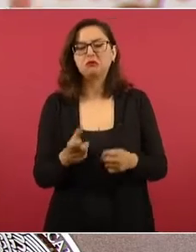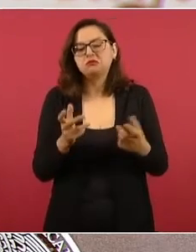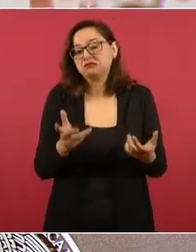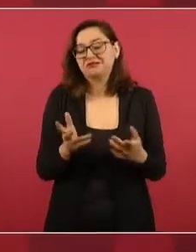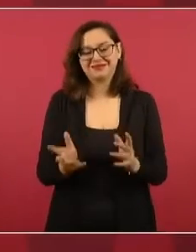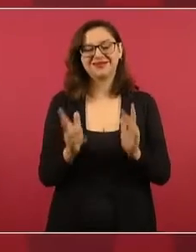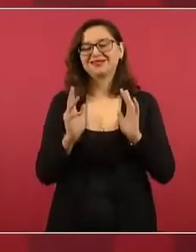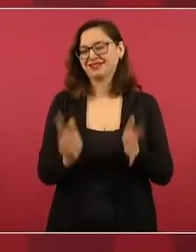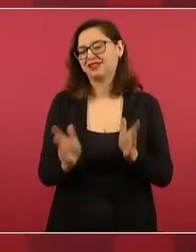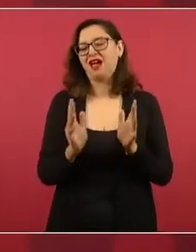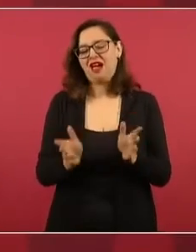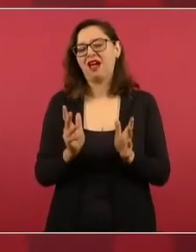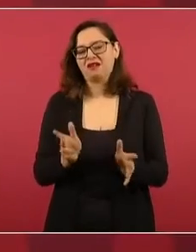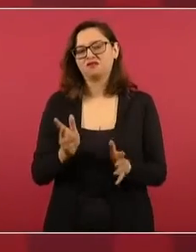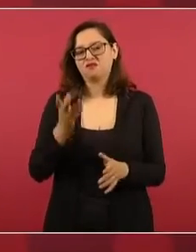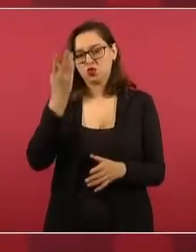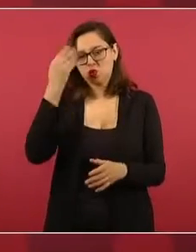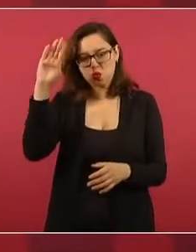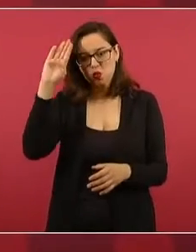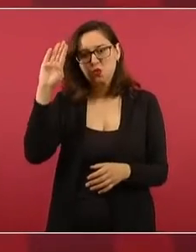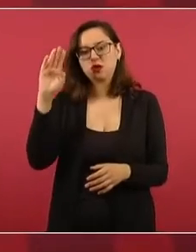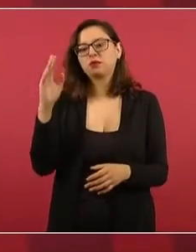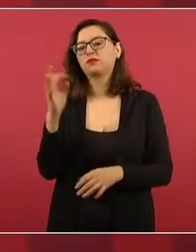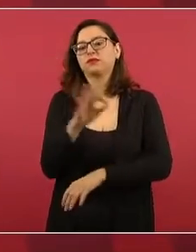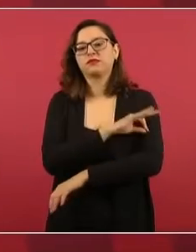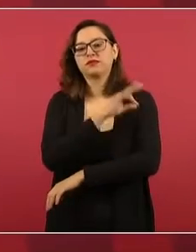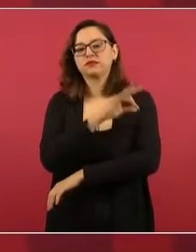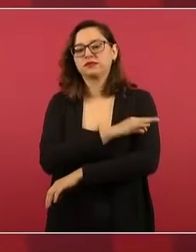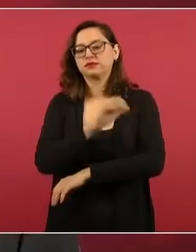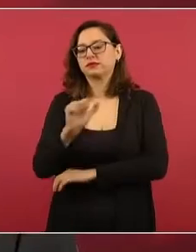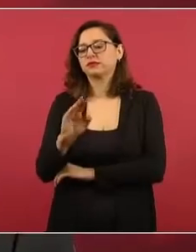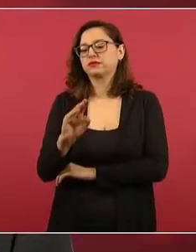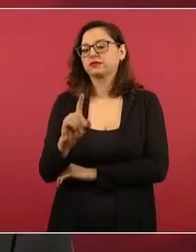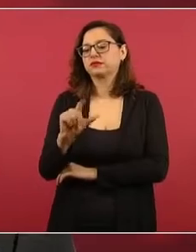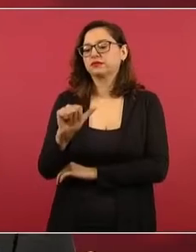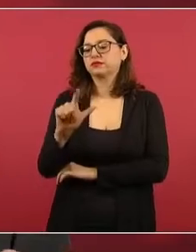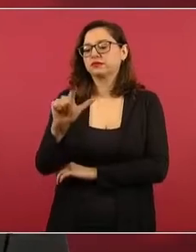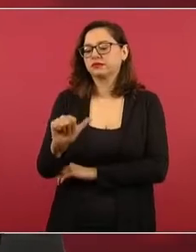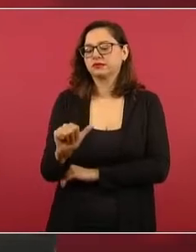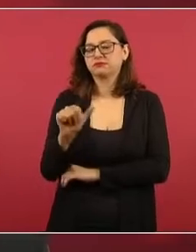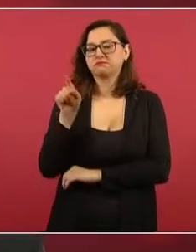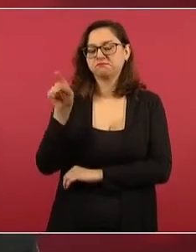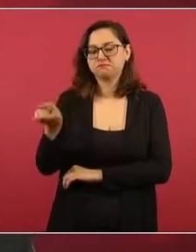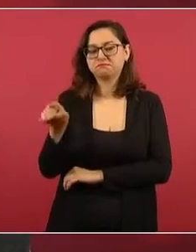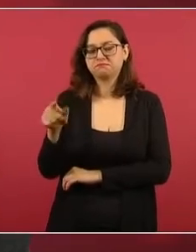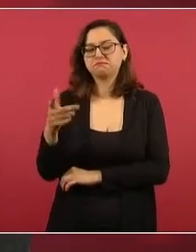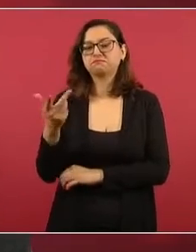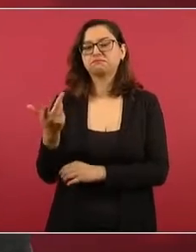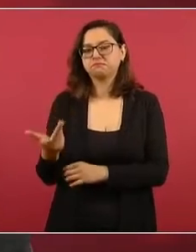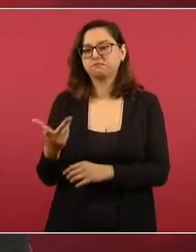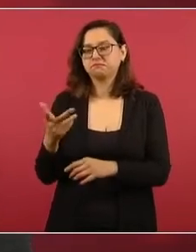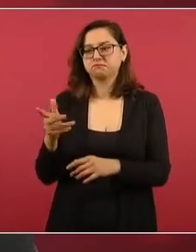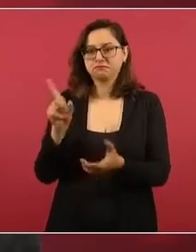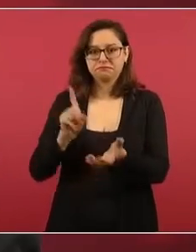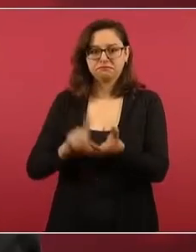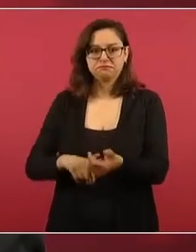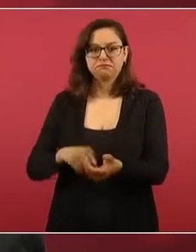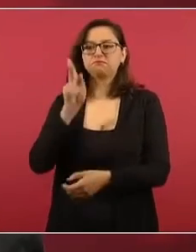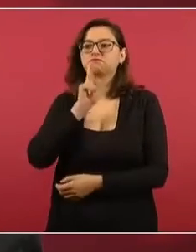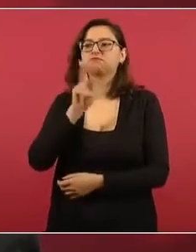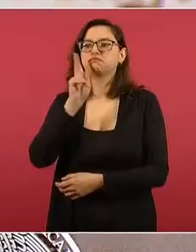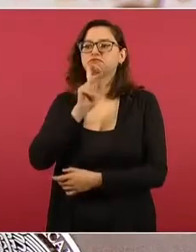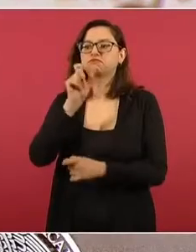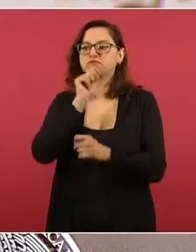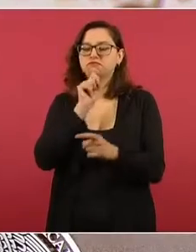no solamente por la vacuna COVID Abdala, sino porque Cuba usó la plataforma tecnológica que viene usando para